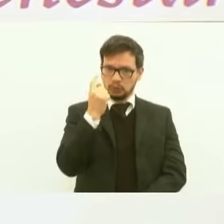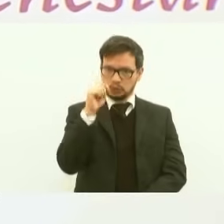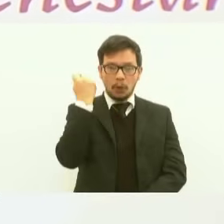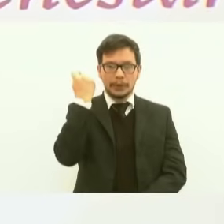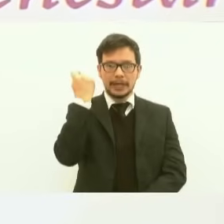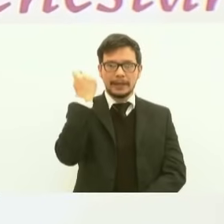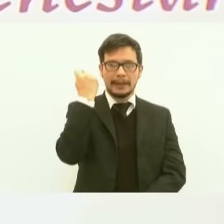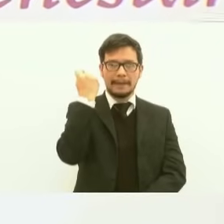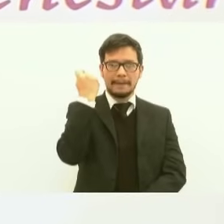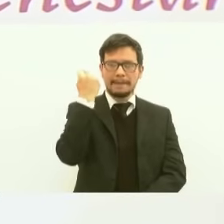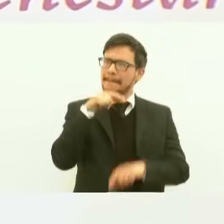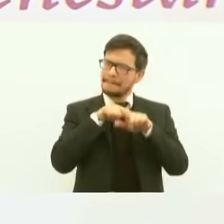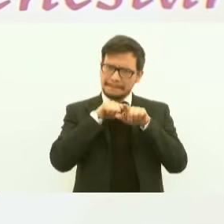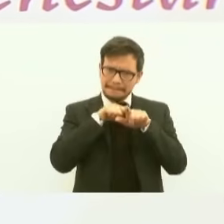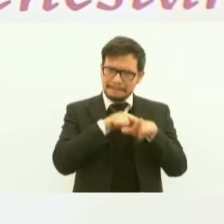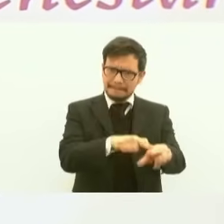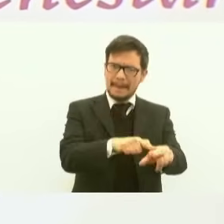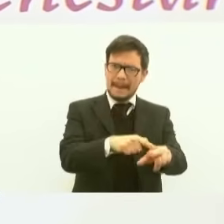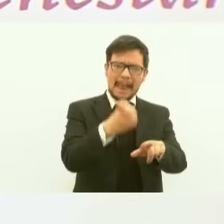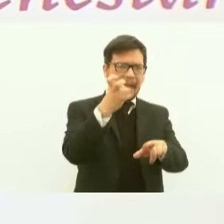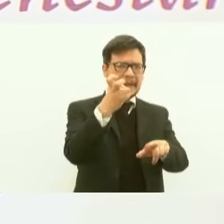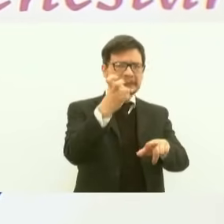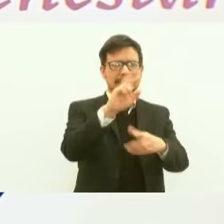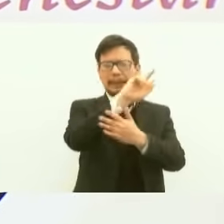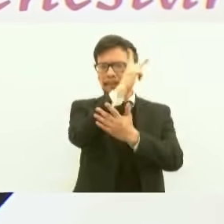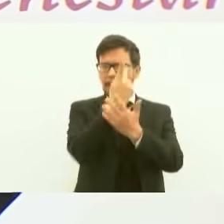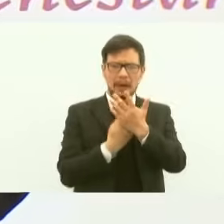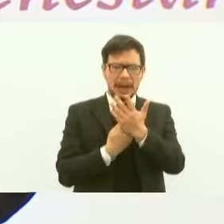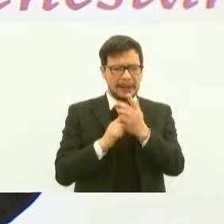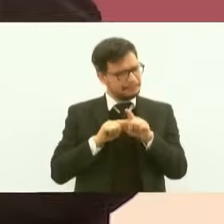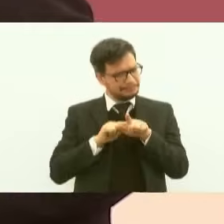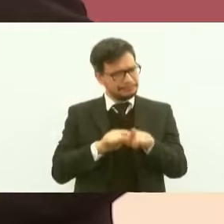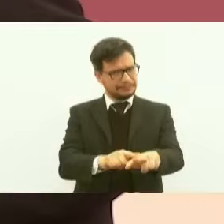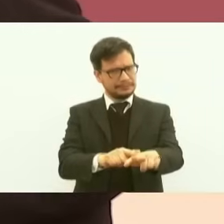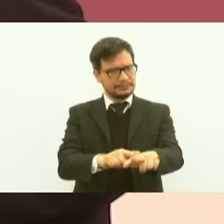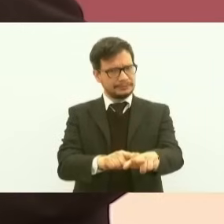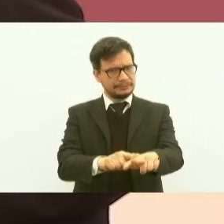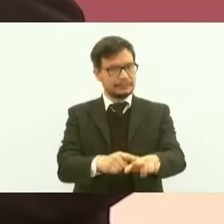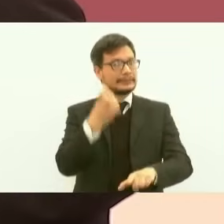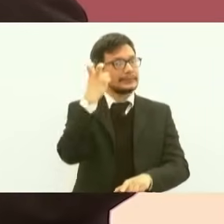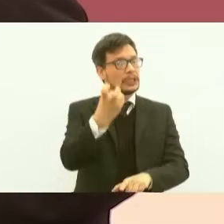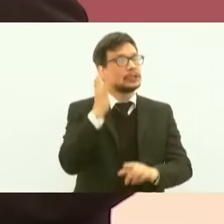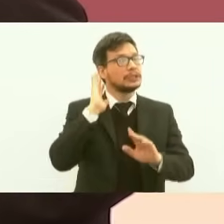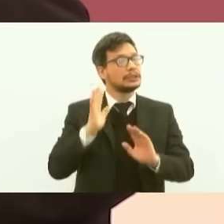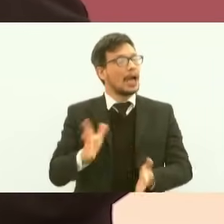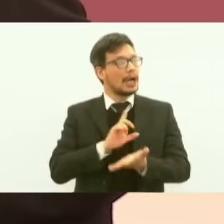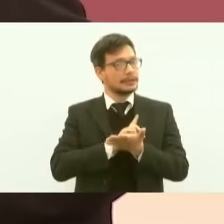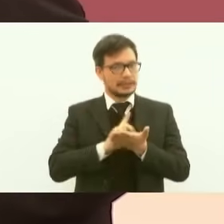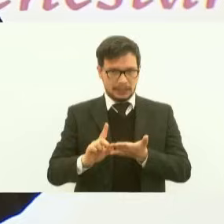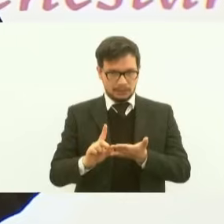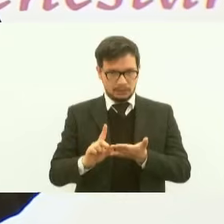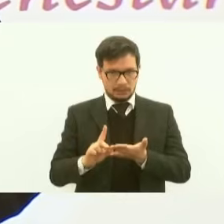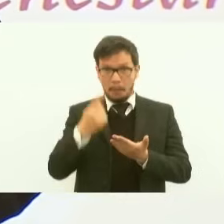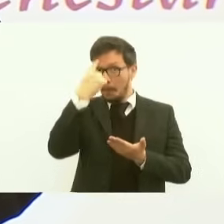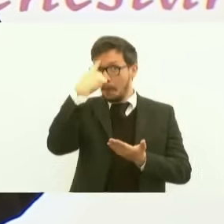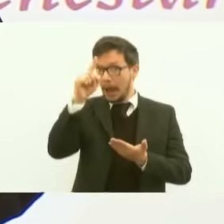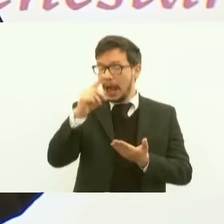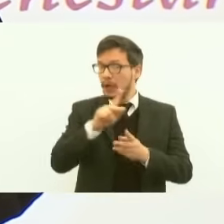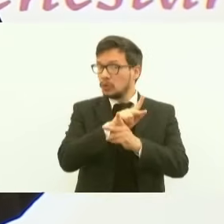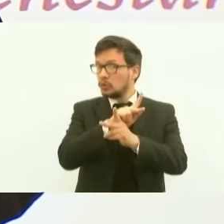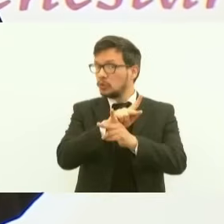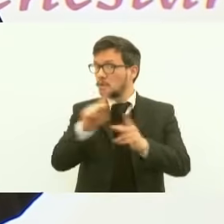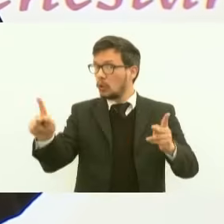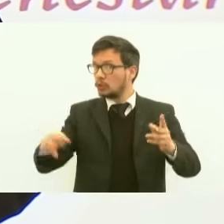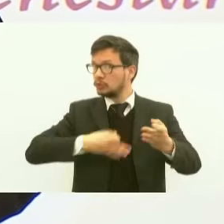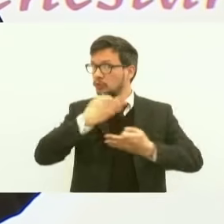este programa también. Ya es un derecho para que todos los estudiantes